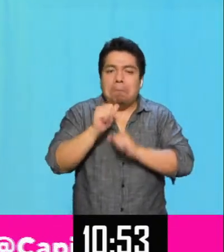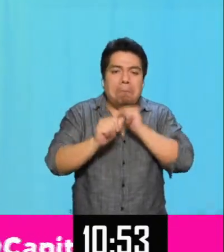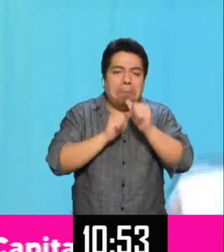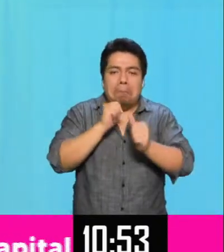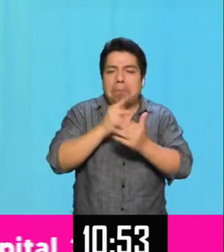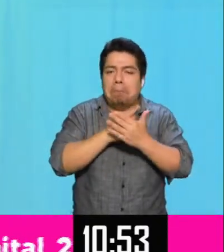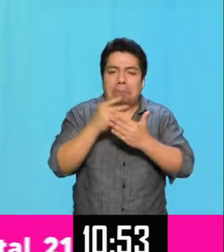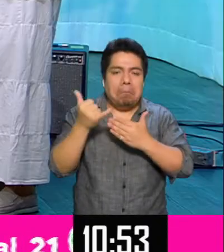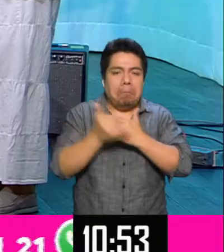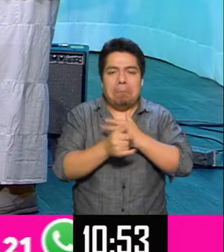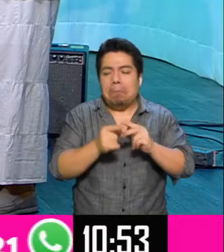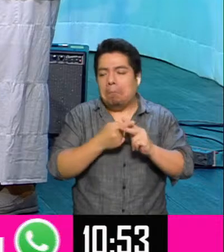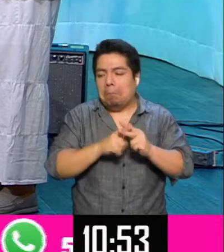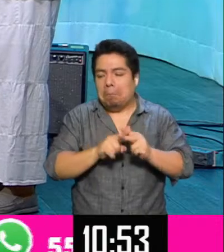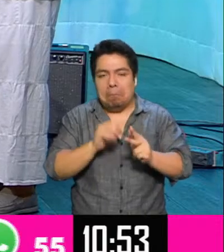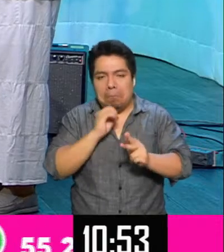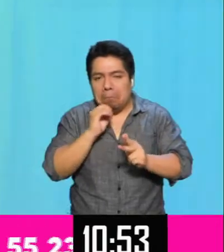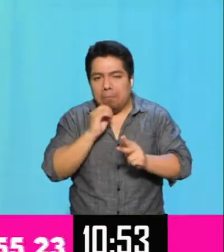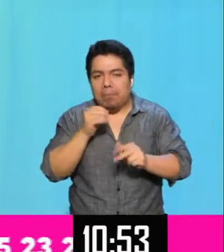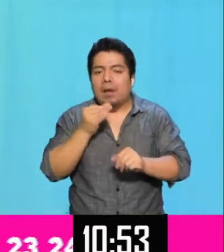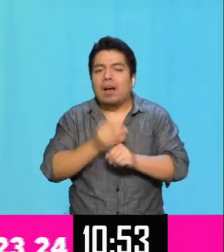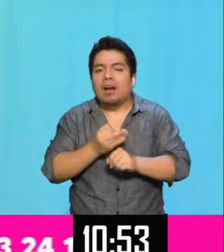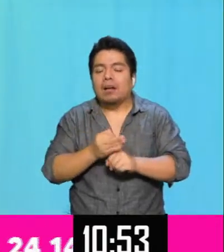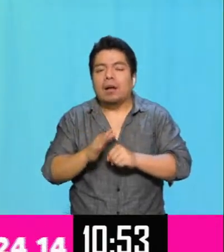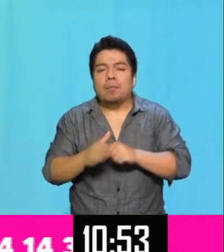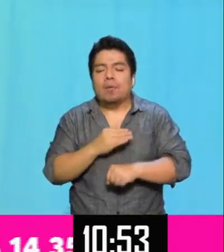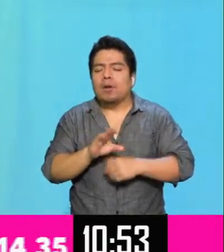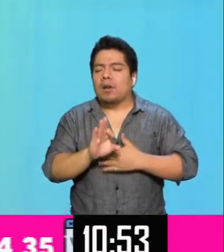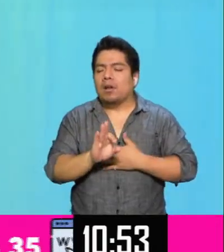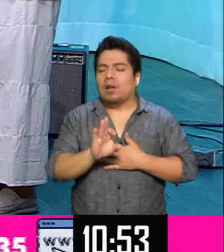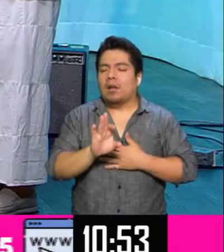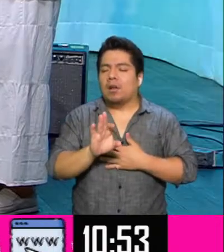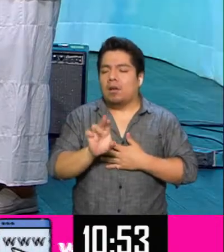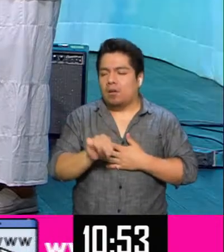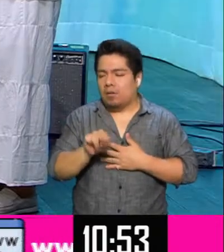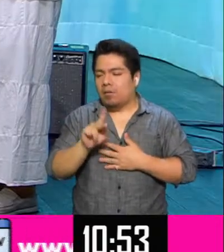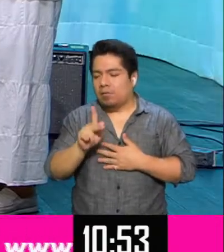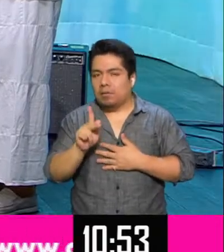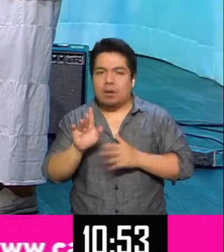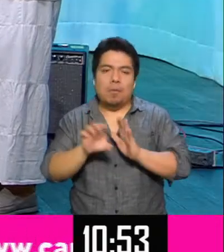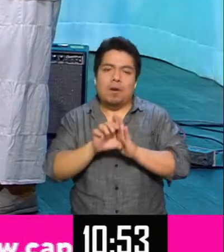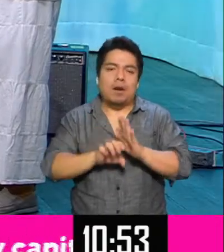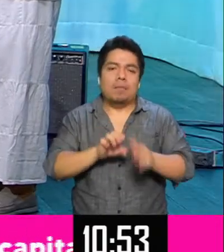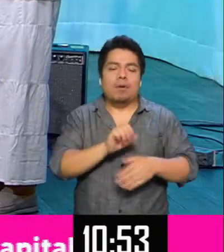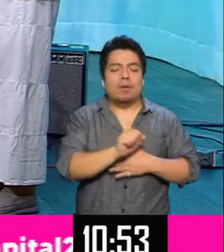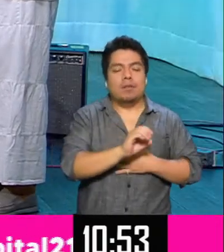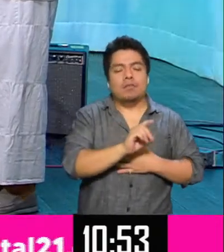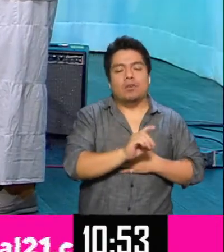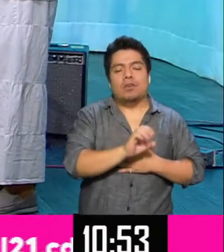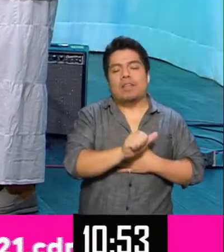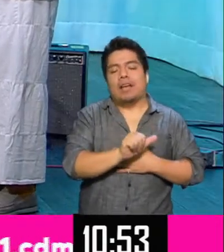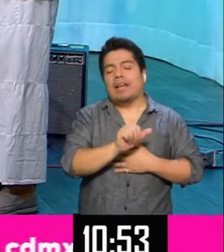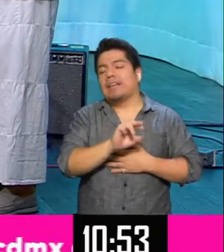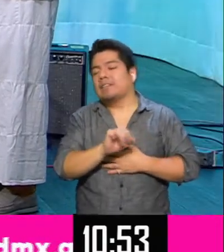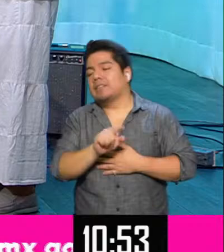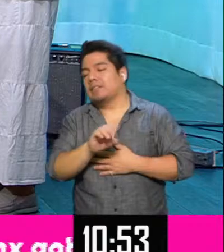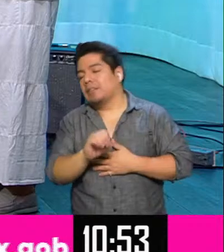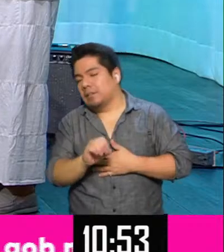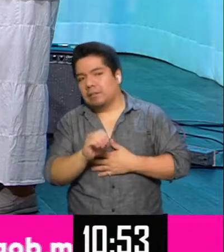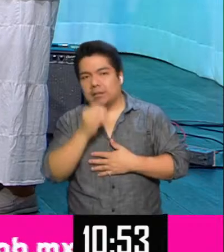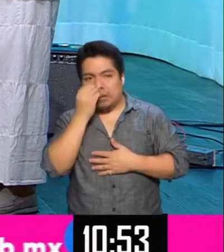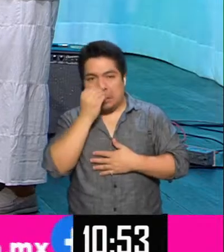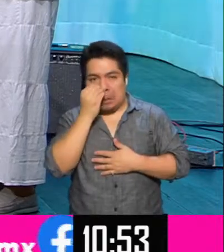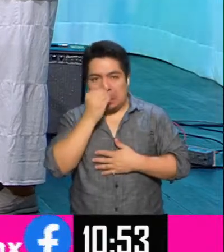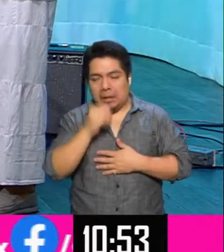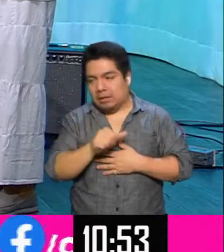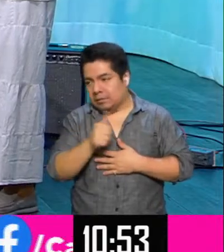esos años Hasta que nos dijeron, conocíamos. ¿ahora es cuándo? ¿Y por qué funk y no covers de Soda Stereo, por ejemplo? Ay, o no qué sé. tantos, ¿verdad? O así, Dios que santo. como otros